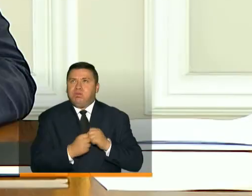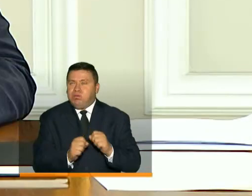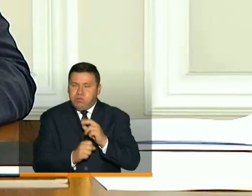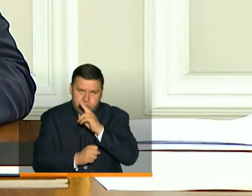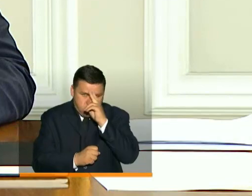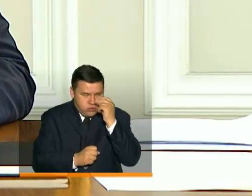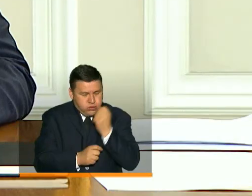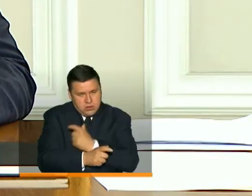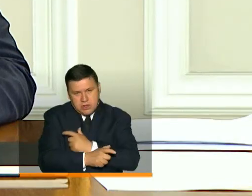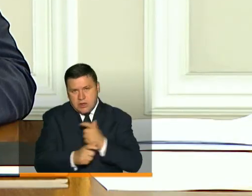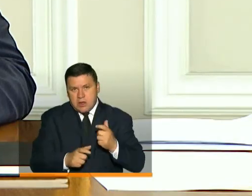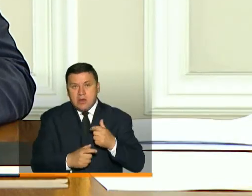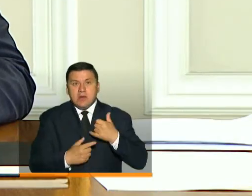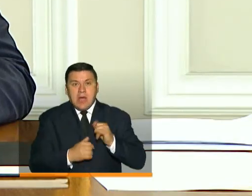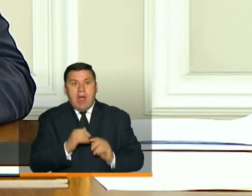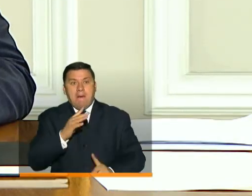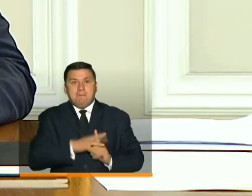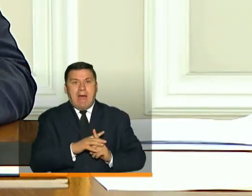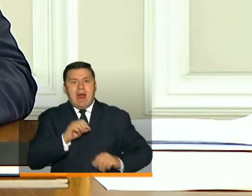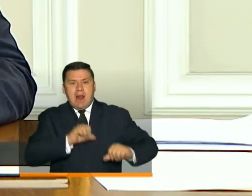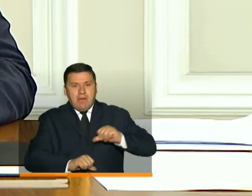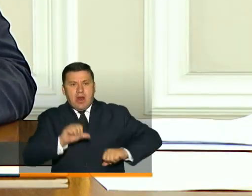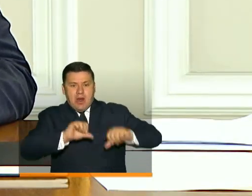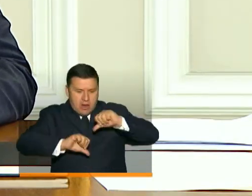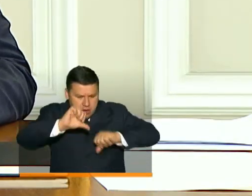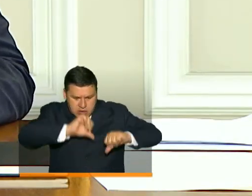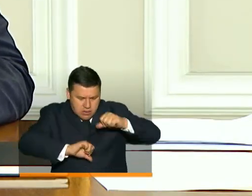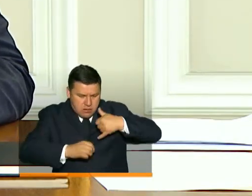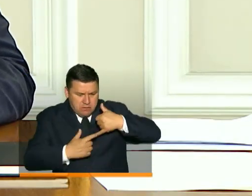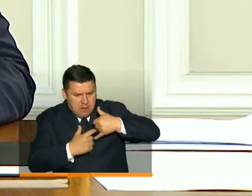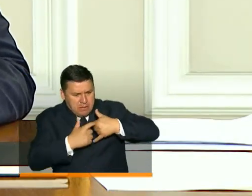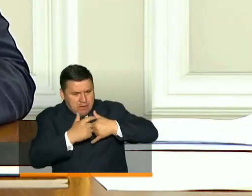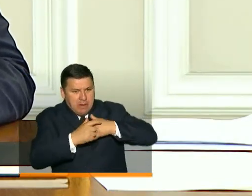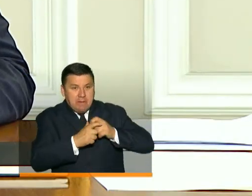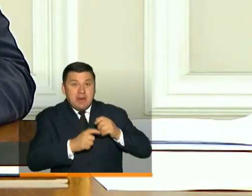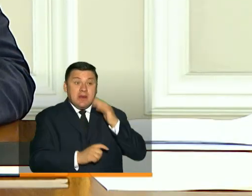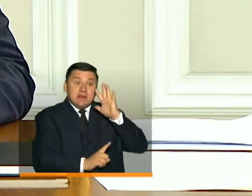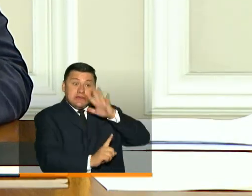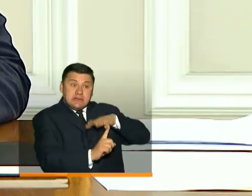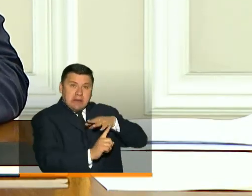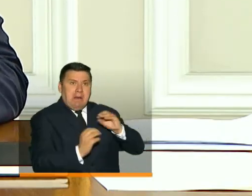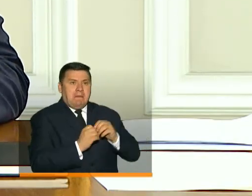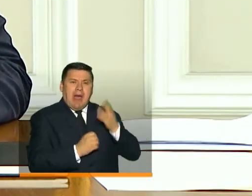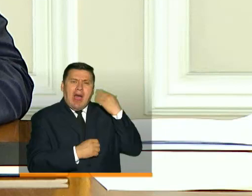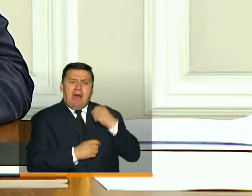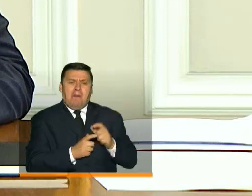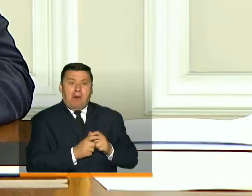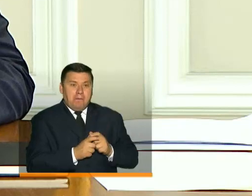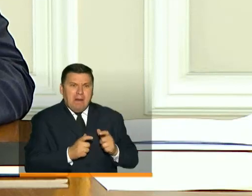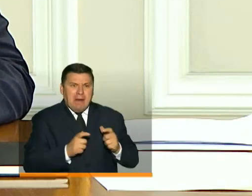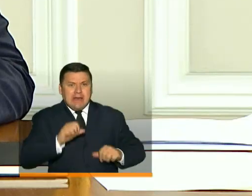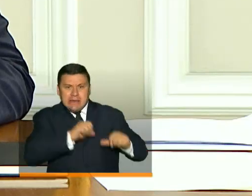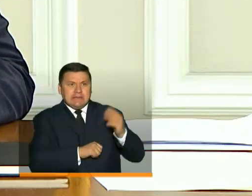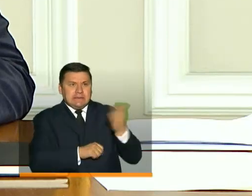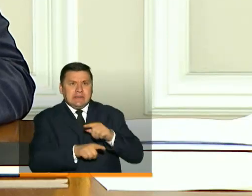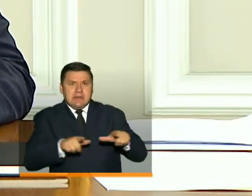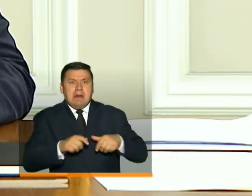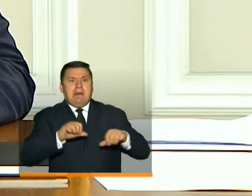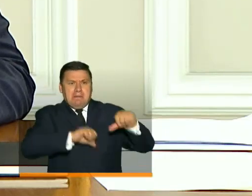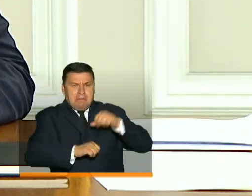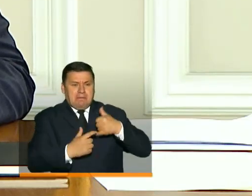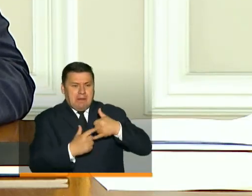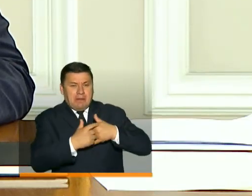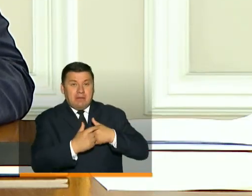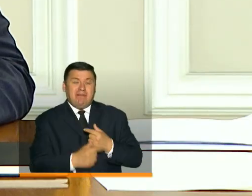grande porque aquí hay una red de laboratorios en el país que se creció en estos 5 meses. Sabemos que todavía estamos lejos de tener un